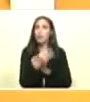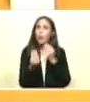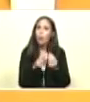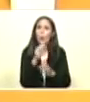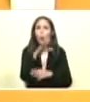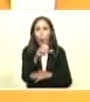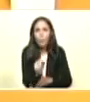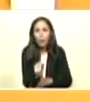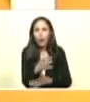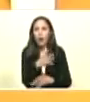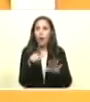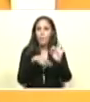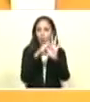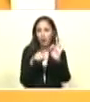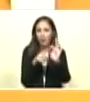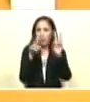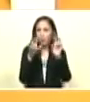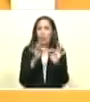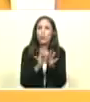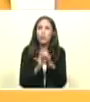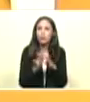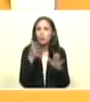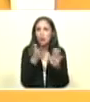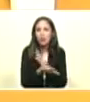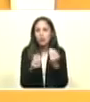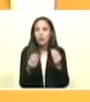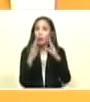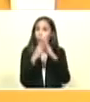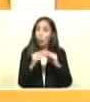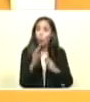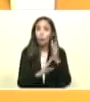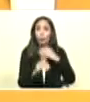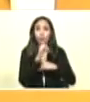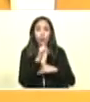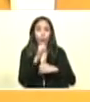adquisición y funcionamiento del Petro.